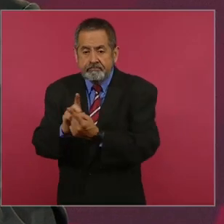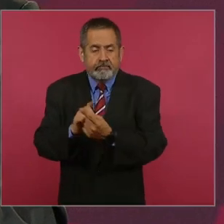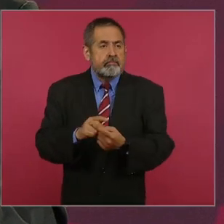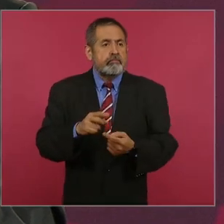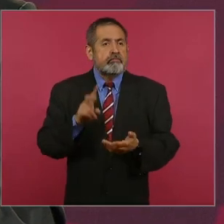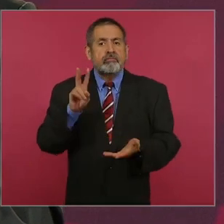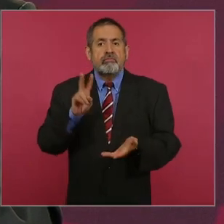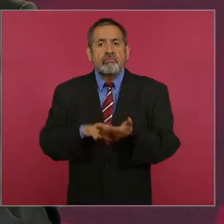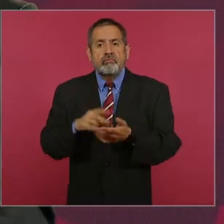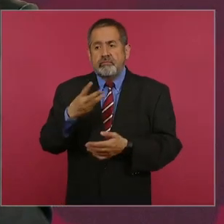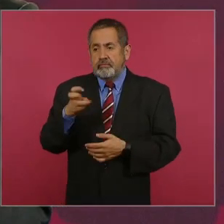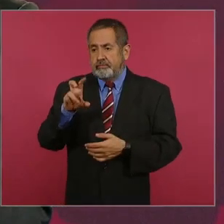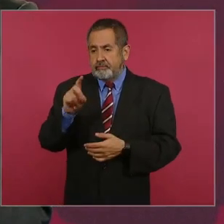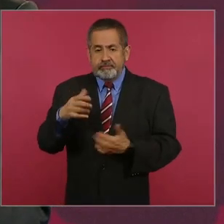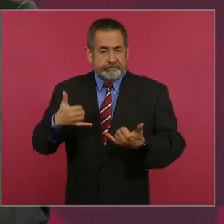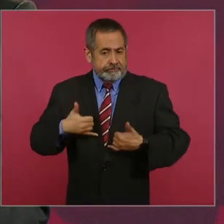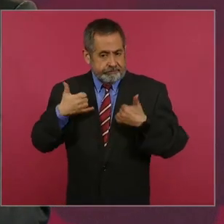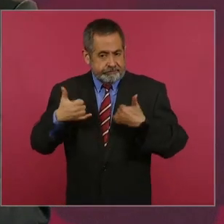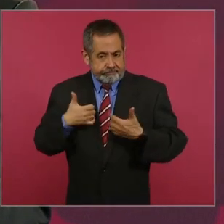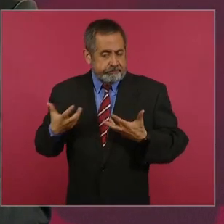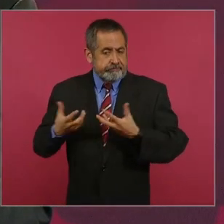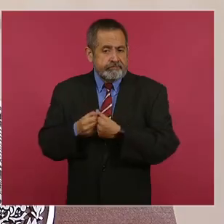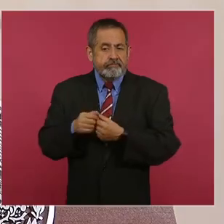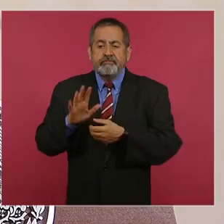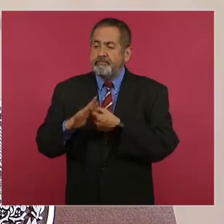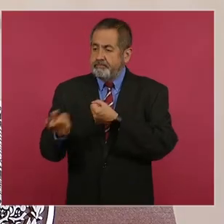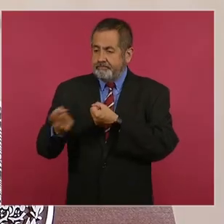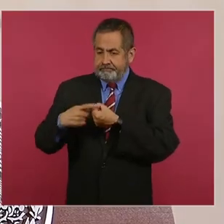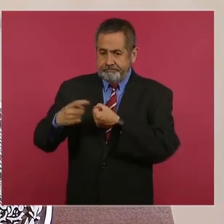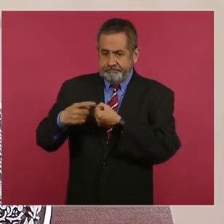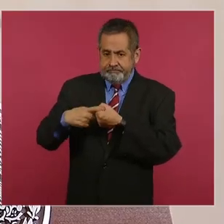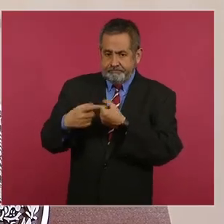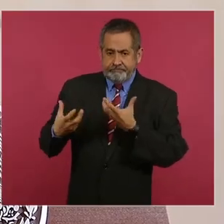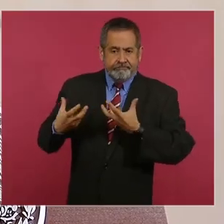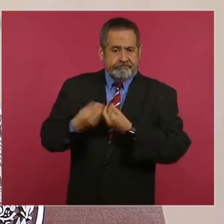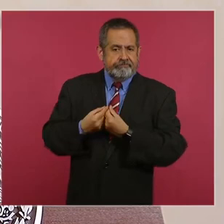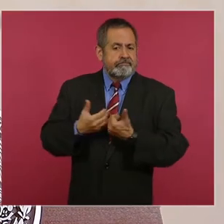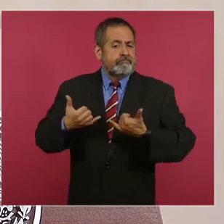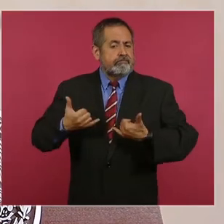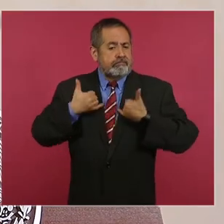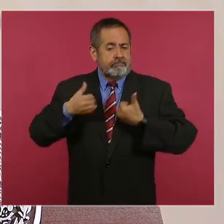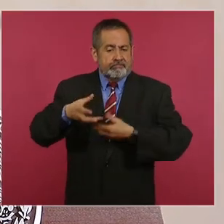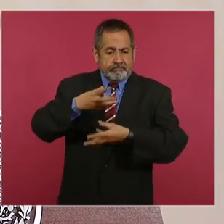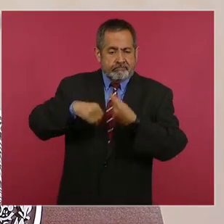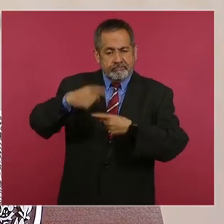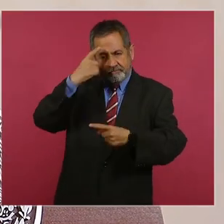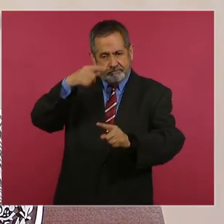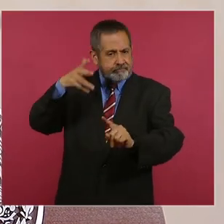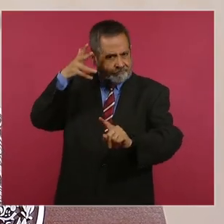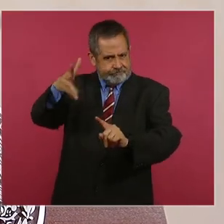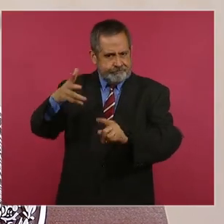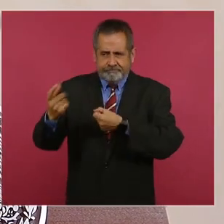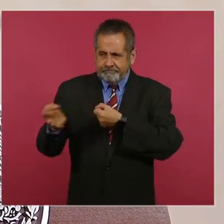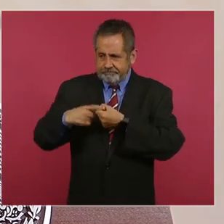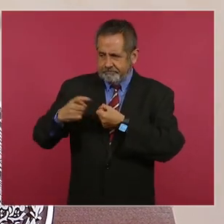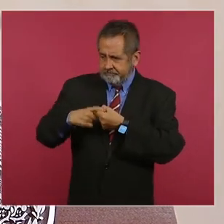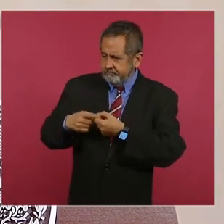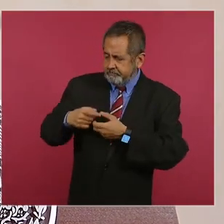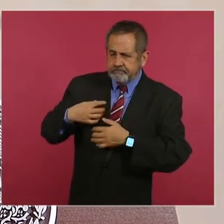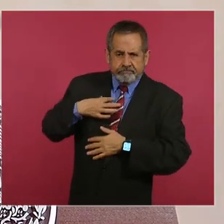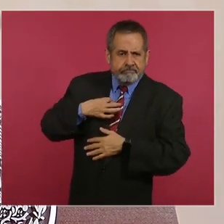jóvenes. Se han registrado ya en el programa Jóvenes Construyendo el Futuro para